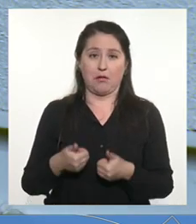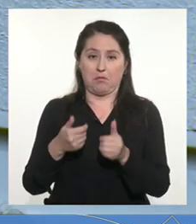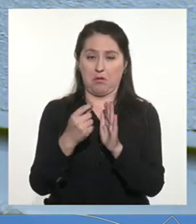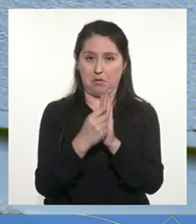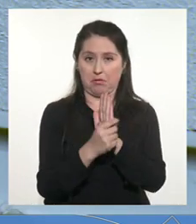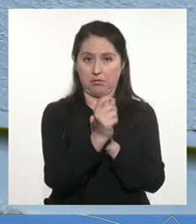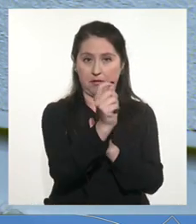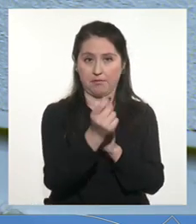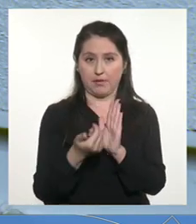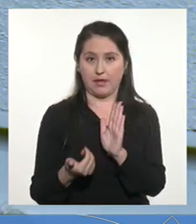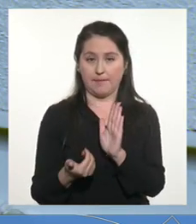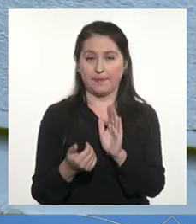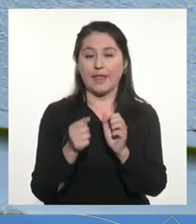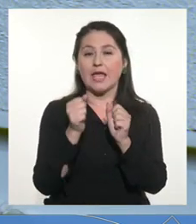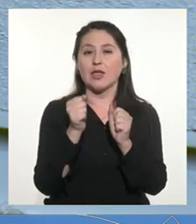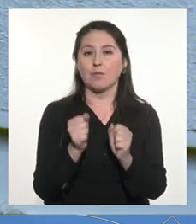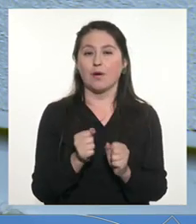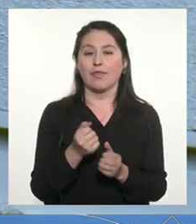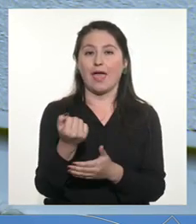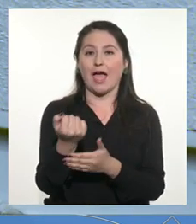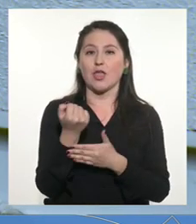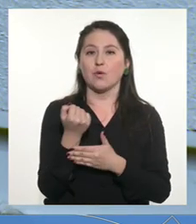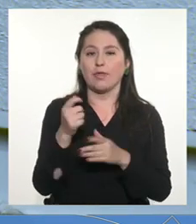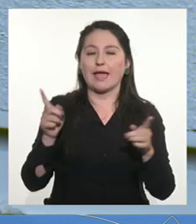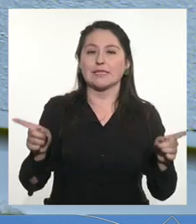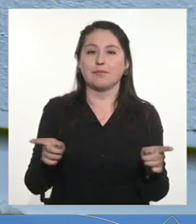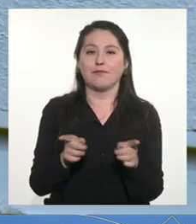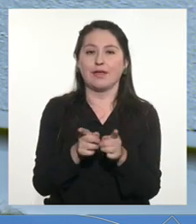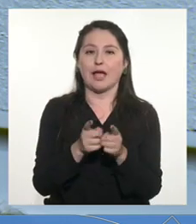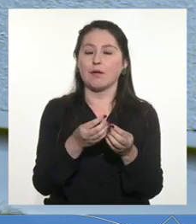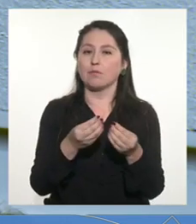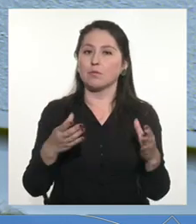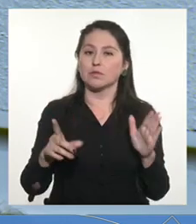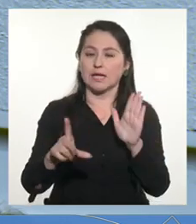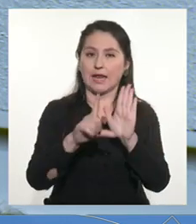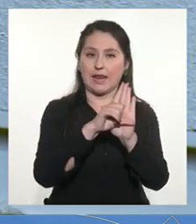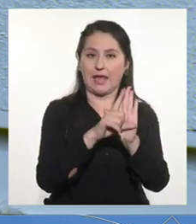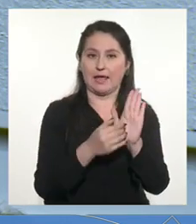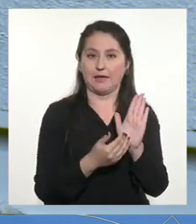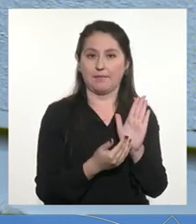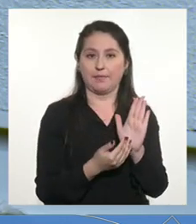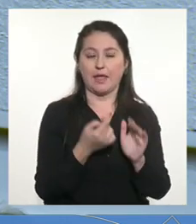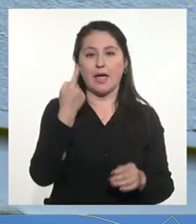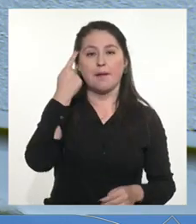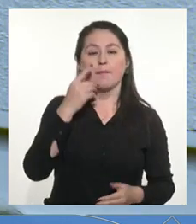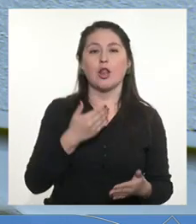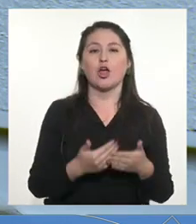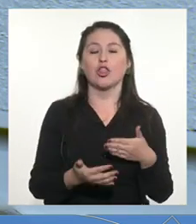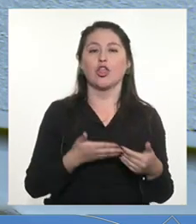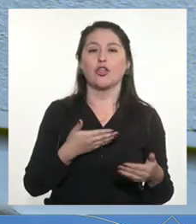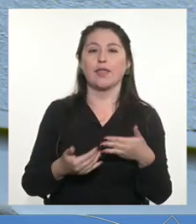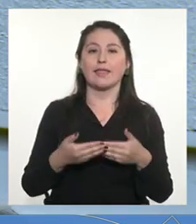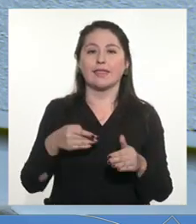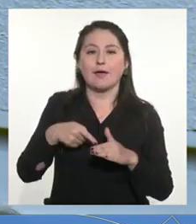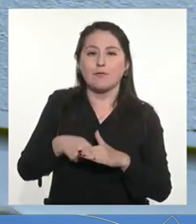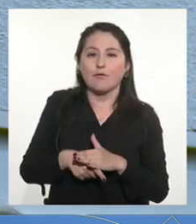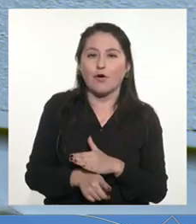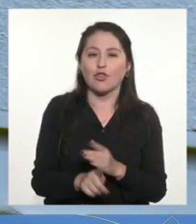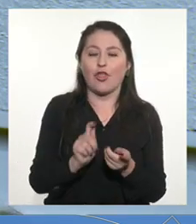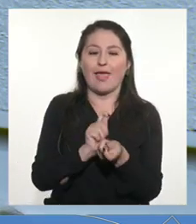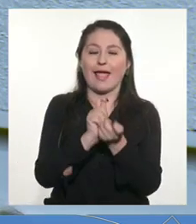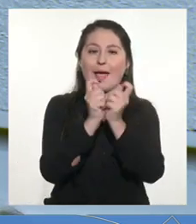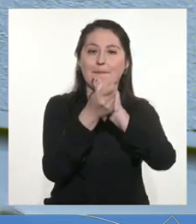simplificar un poco la gran cantidad de leyes pero dónde está el fondo del proceso de real de modernización